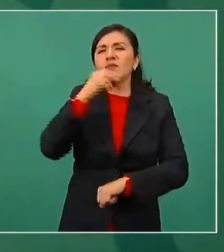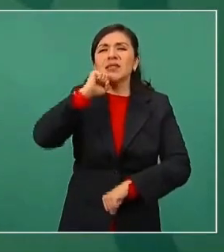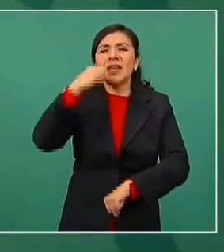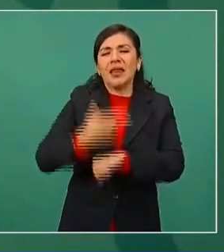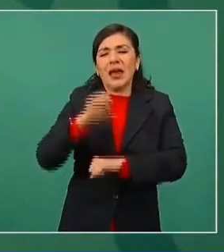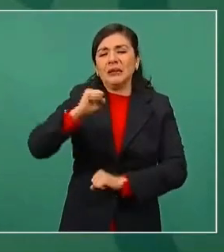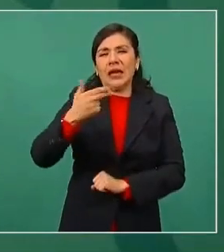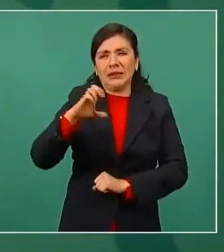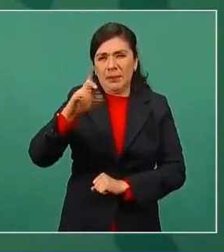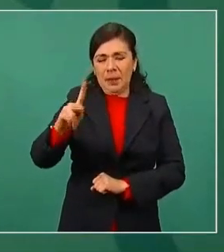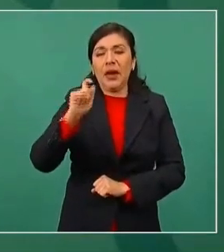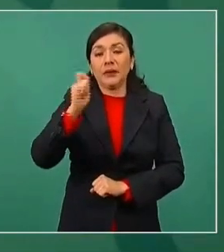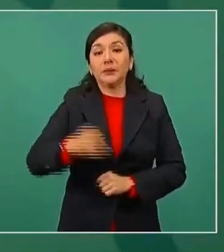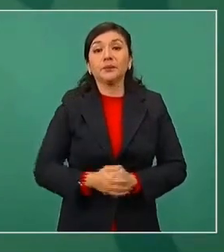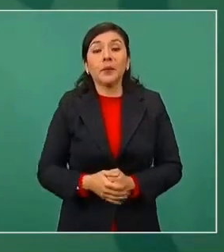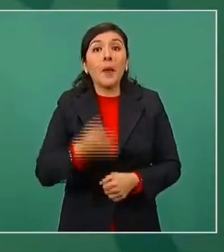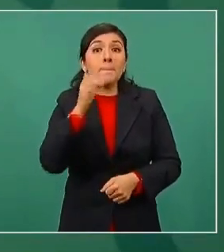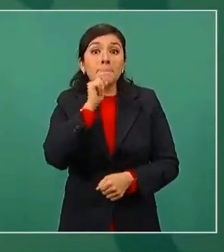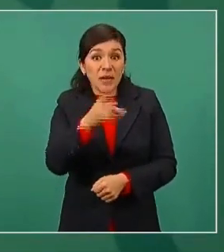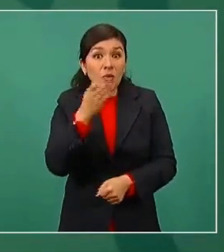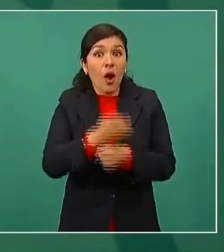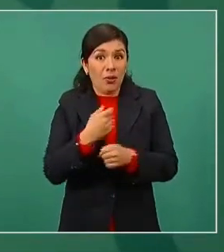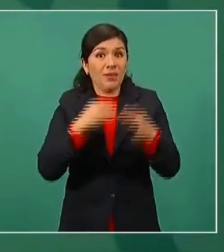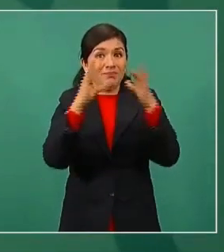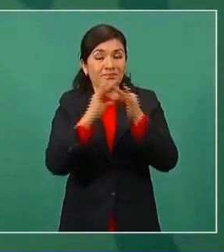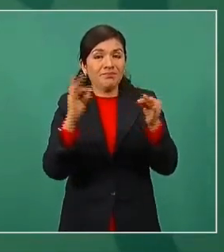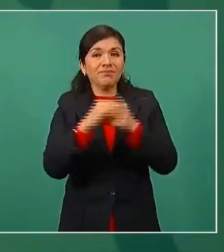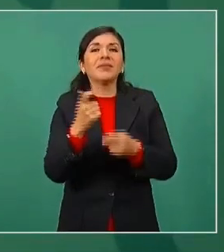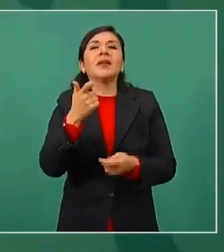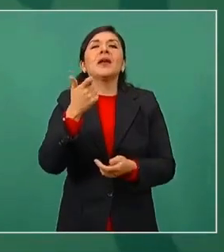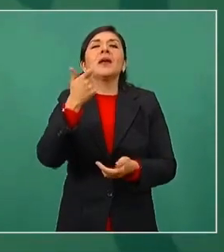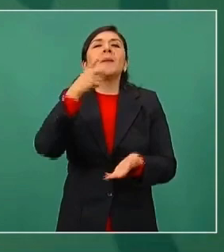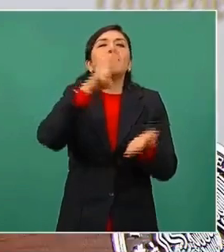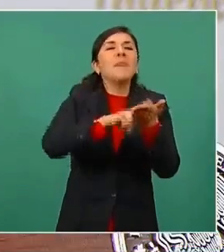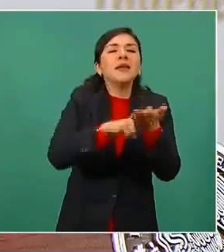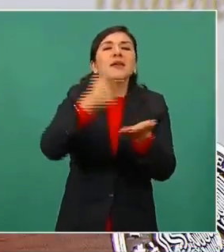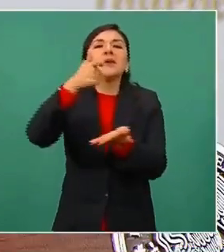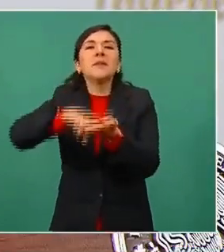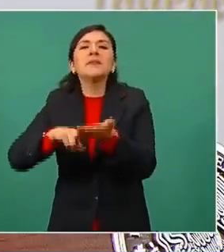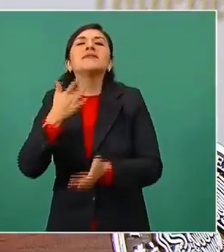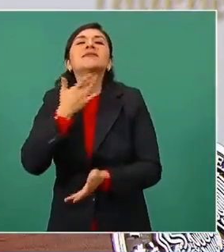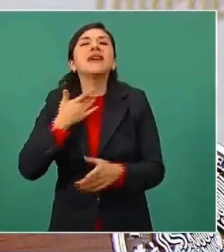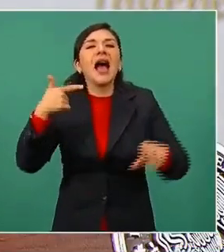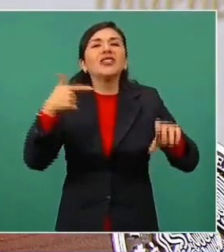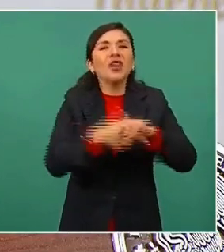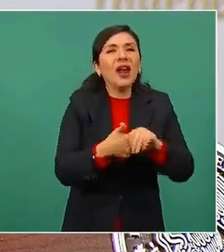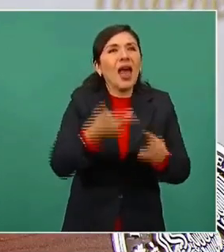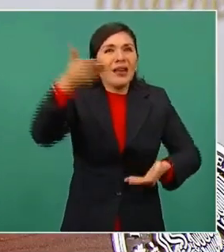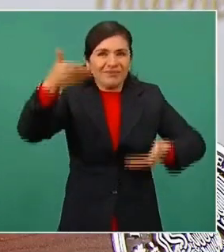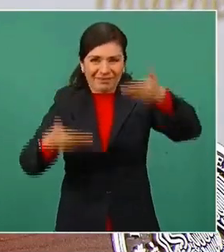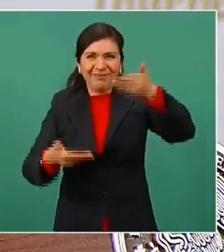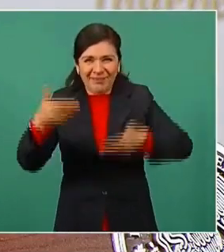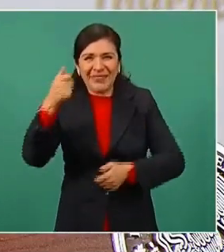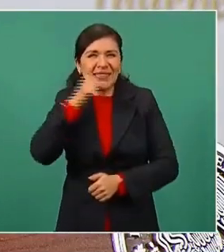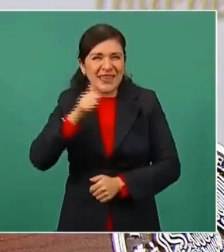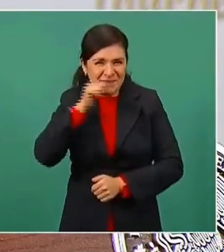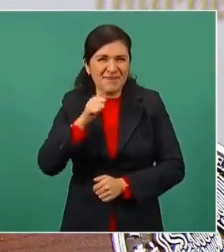así como estamos dando a conocer quién es quién en los precios de los combustibles, vamos